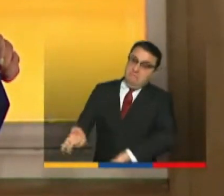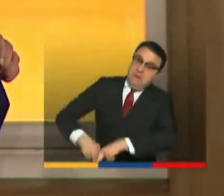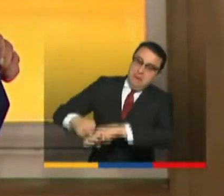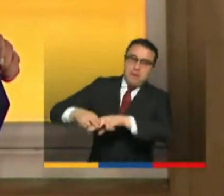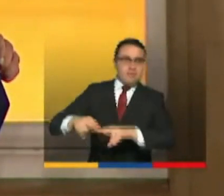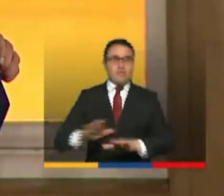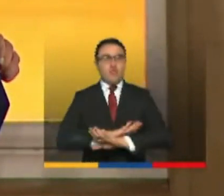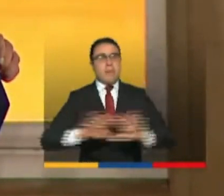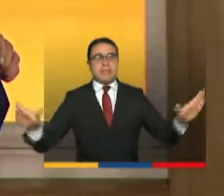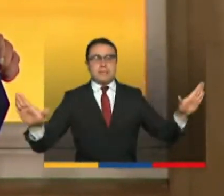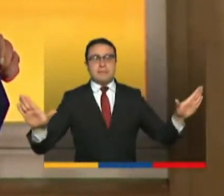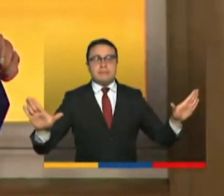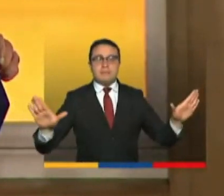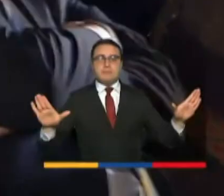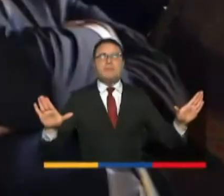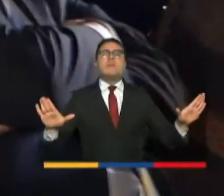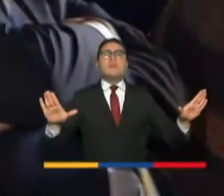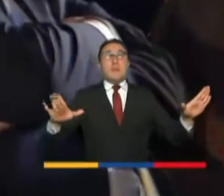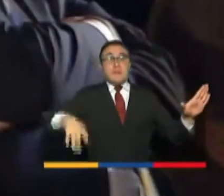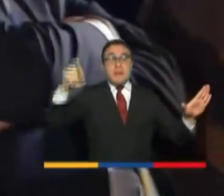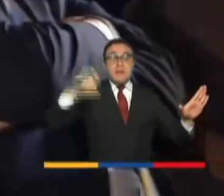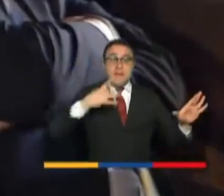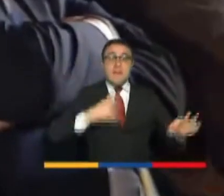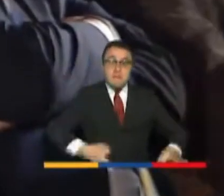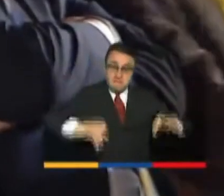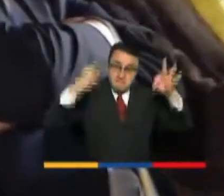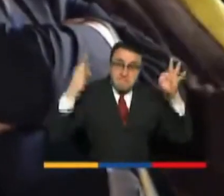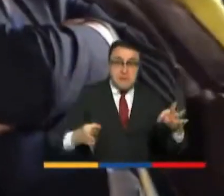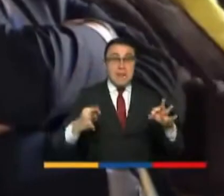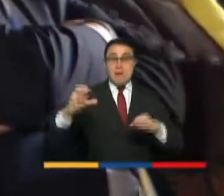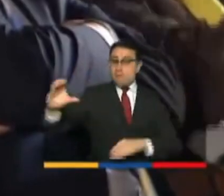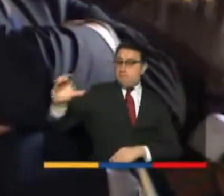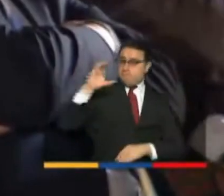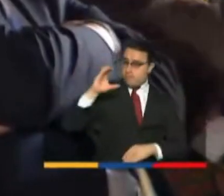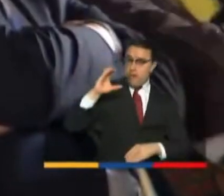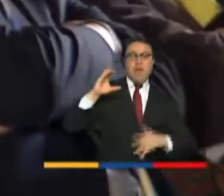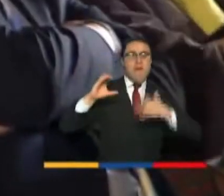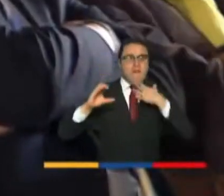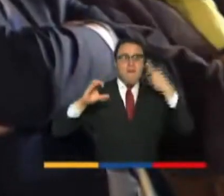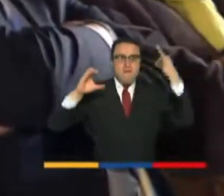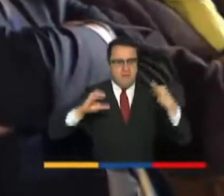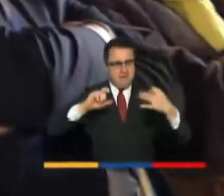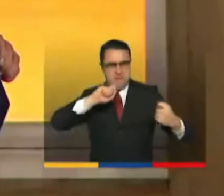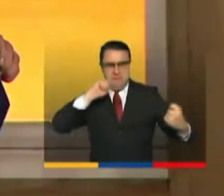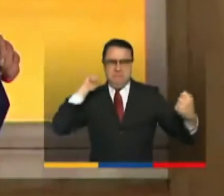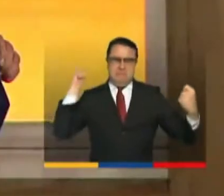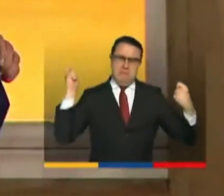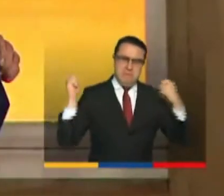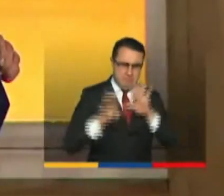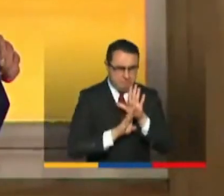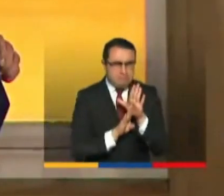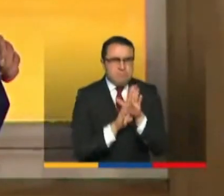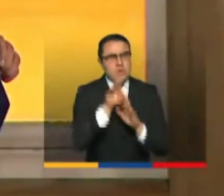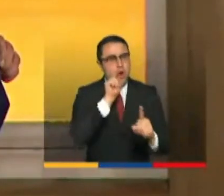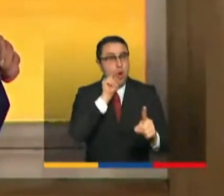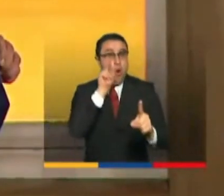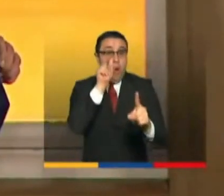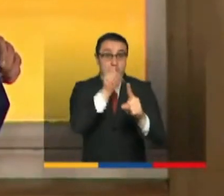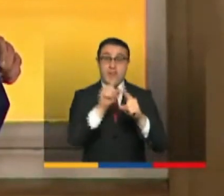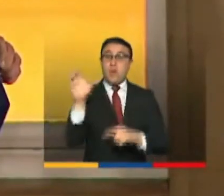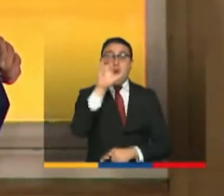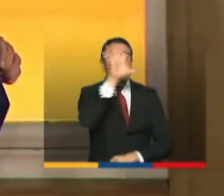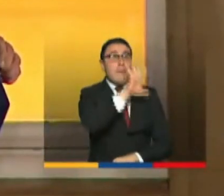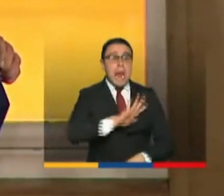que el salario real pueda crecer en Colombia para que pueda industrializarse este